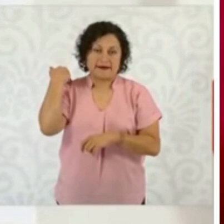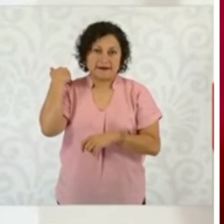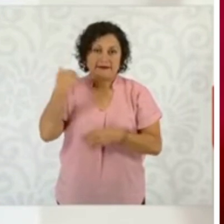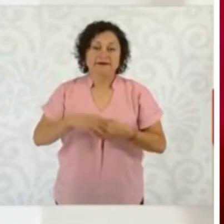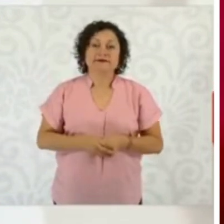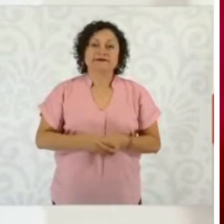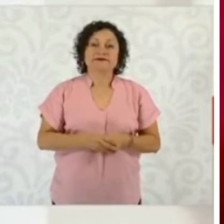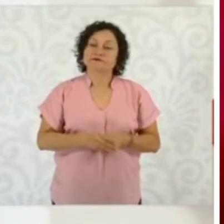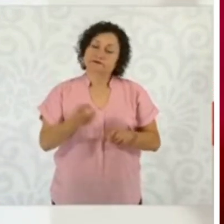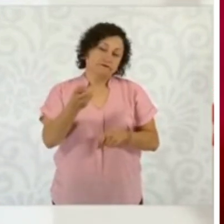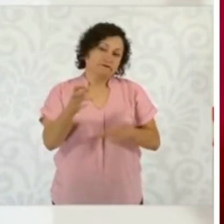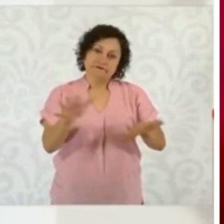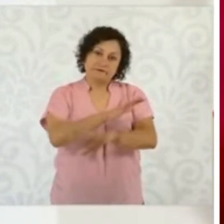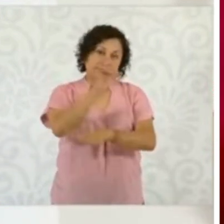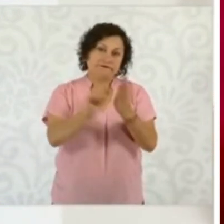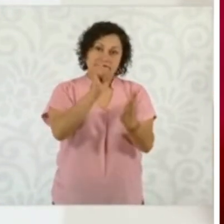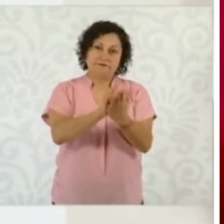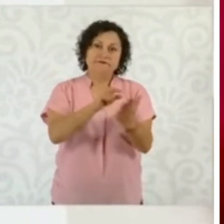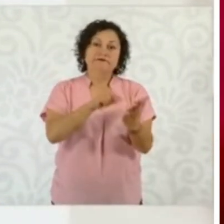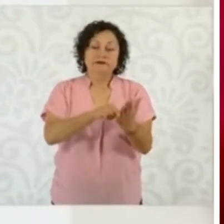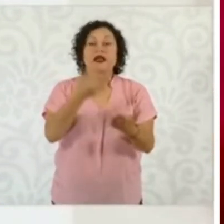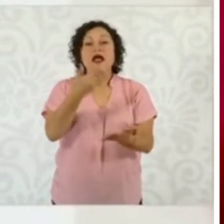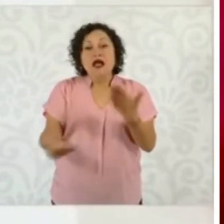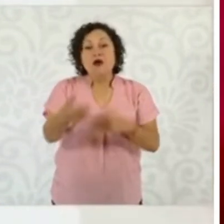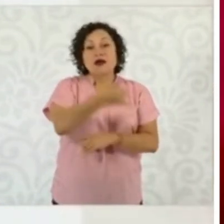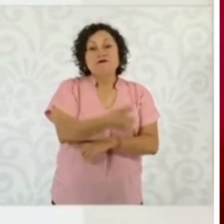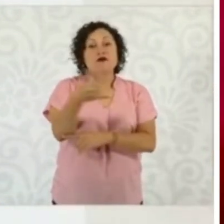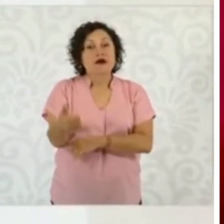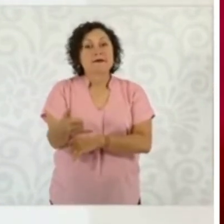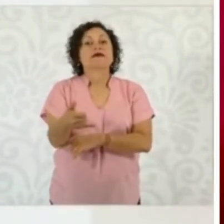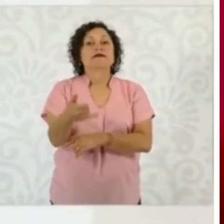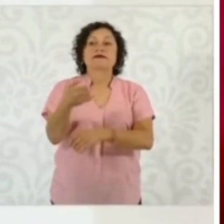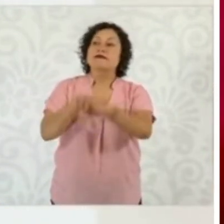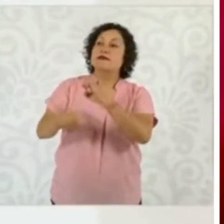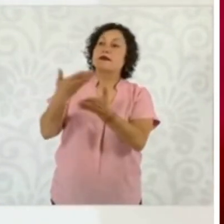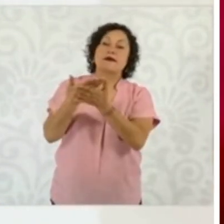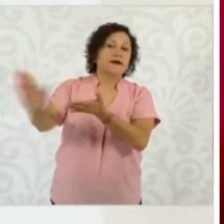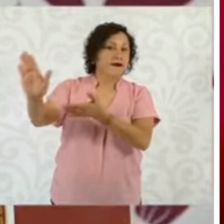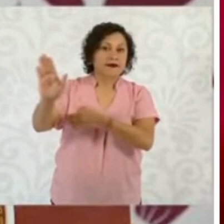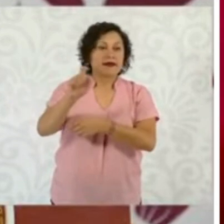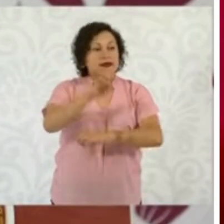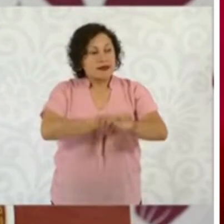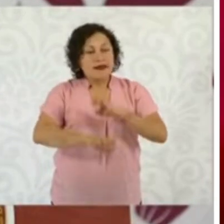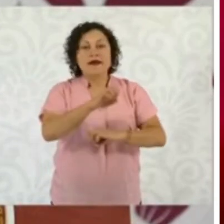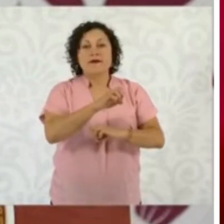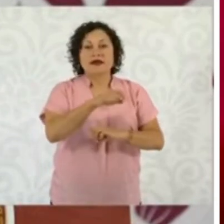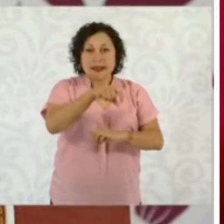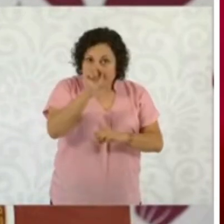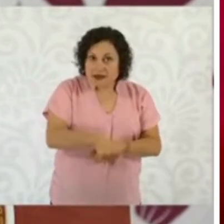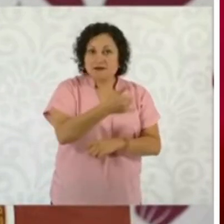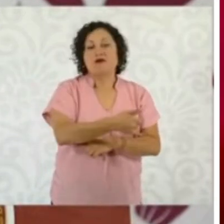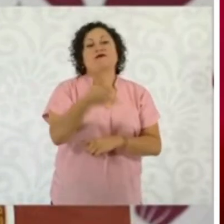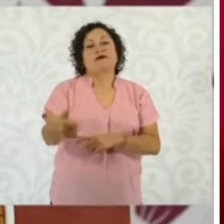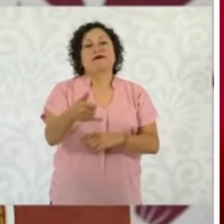Infonavit. Ya se cambió la ley, el Infonavit ahora va a construir vivienda. Y entonces uno ya puede acceder a la vivienda